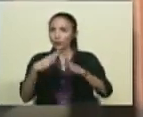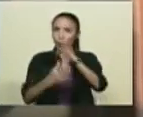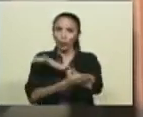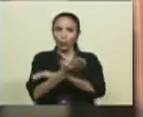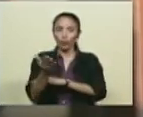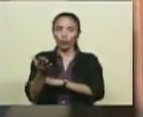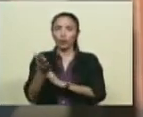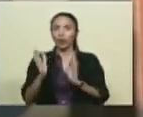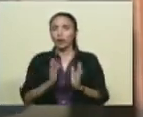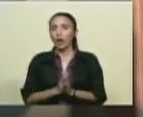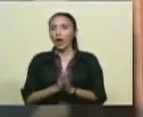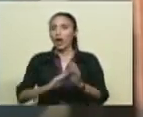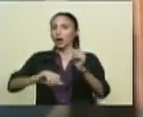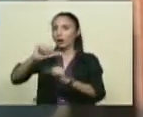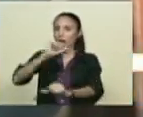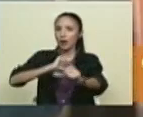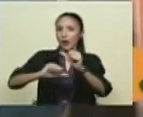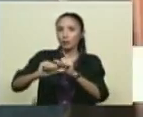ganar, ganar, win to win.